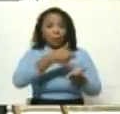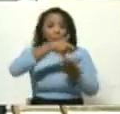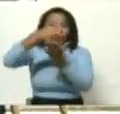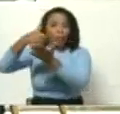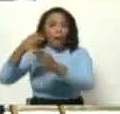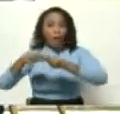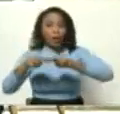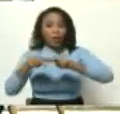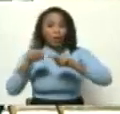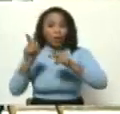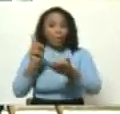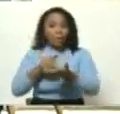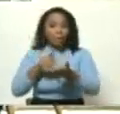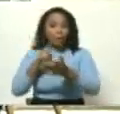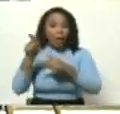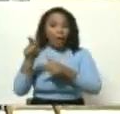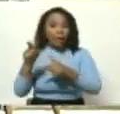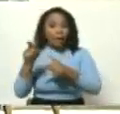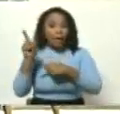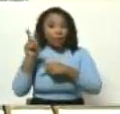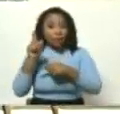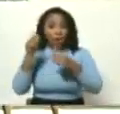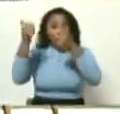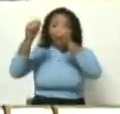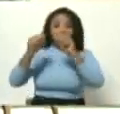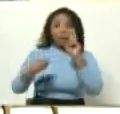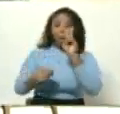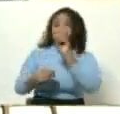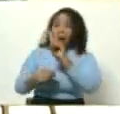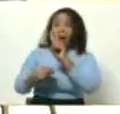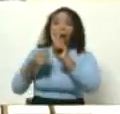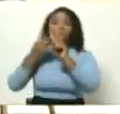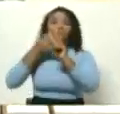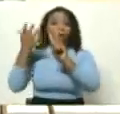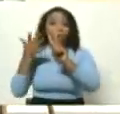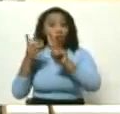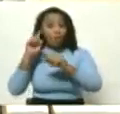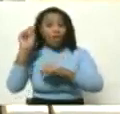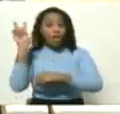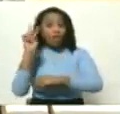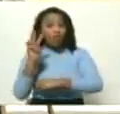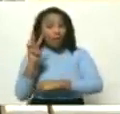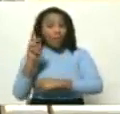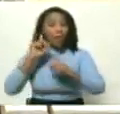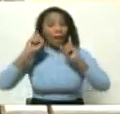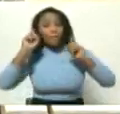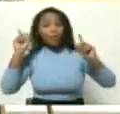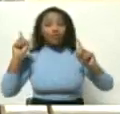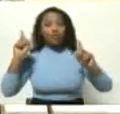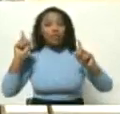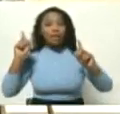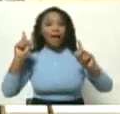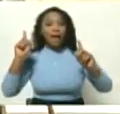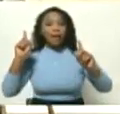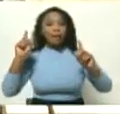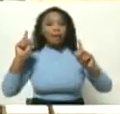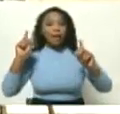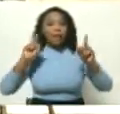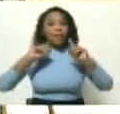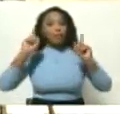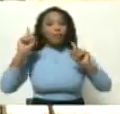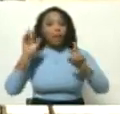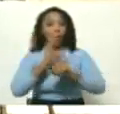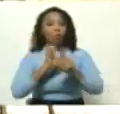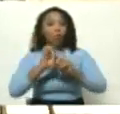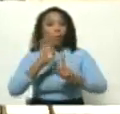niños que van a estar allí para que vean esos artistas famosos venezolanos de la música llanera, la música